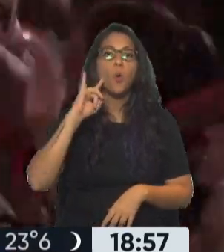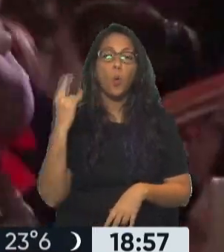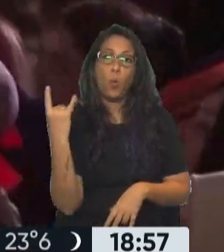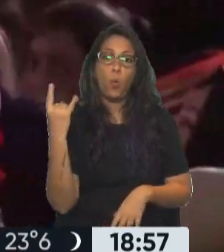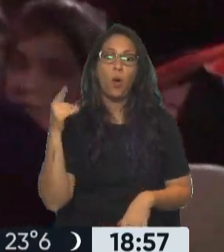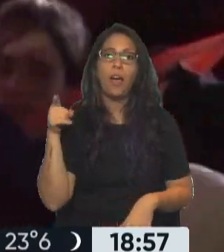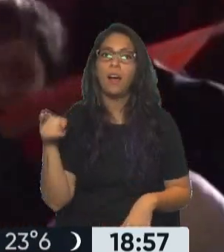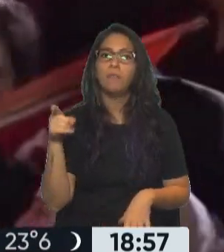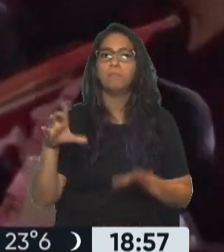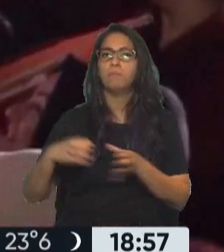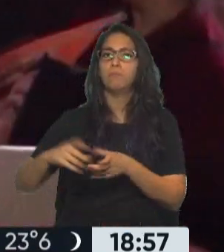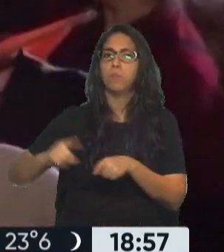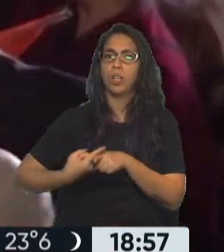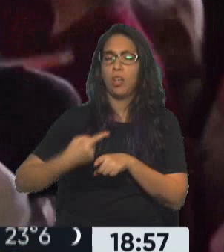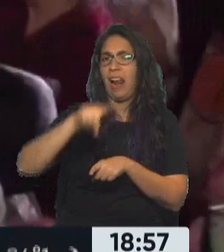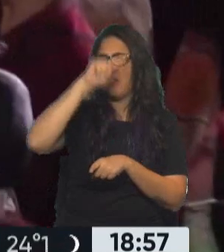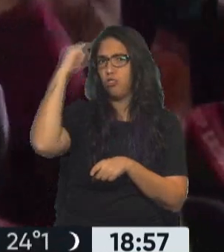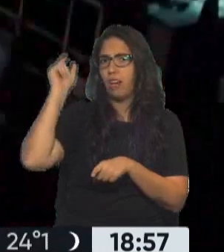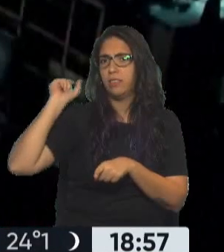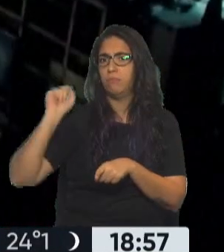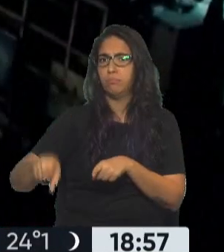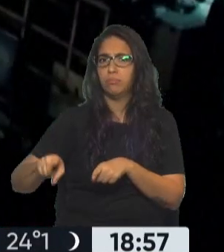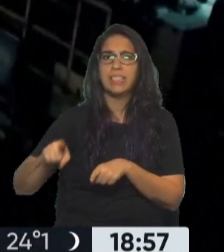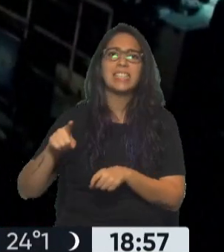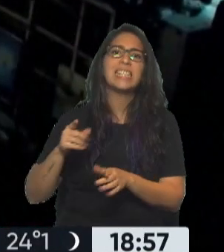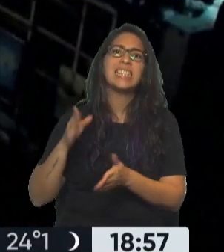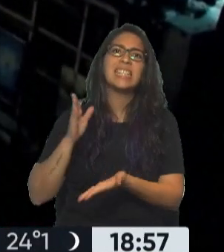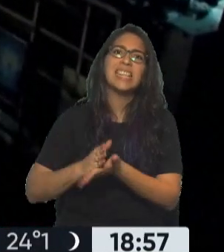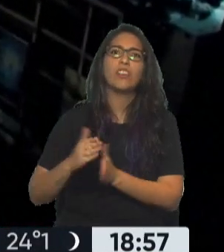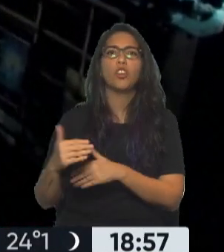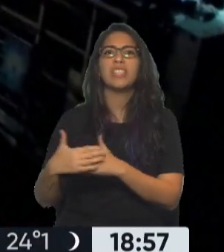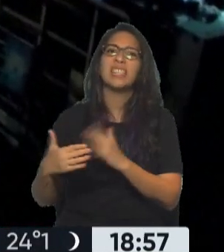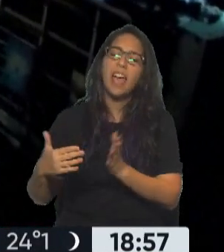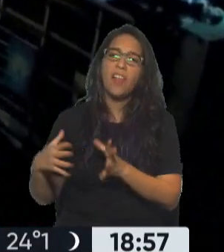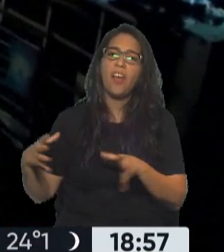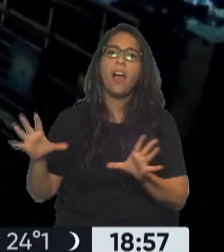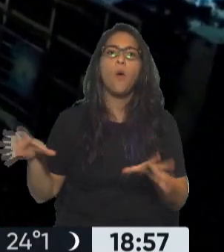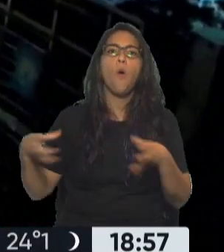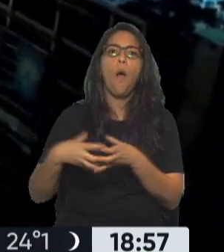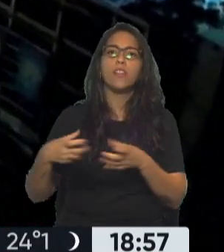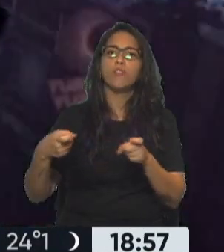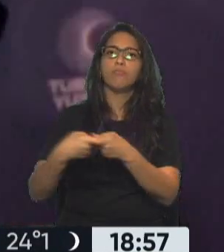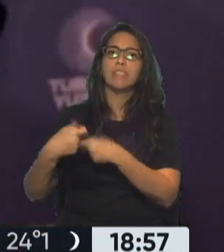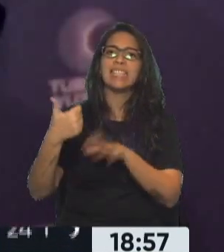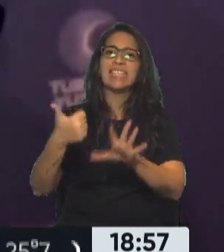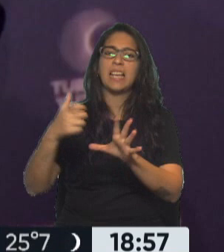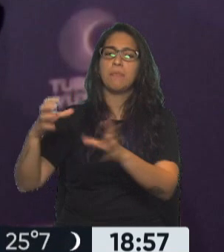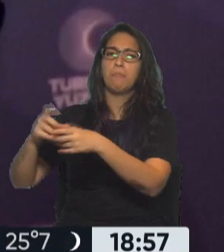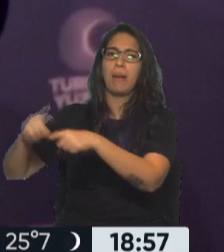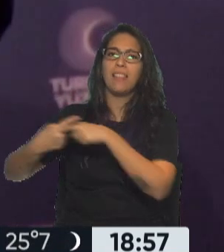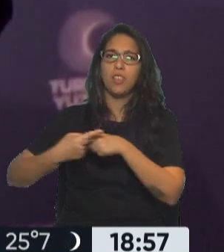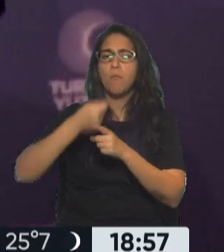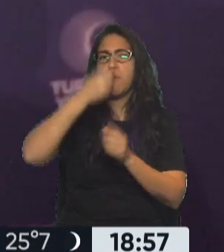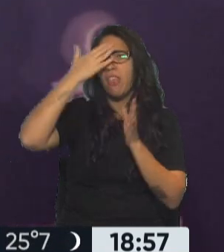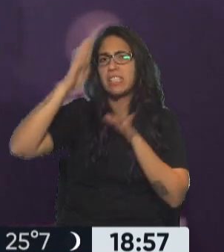es de un partido nacionalista, un partido de centroizquierda, formó una coalición con 6 partidos, por ejemplo, partidos